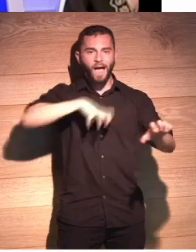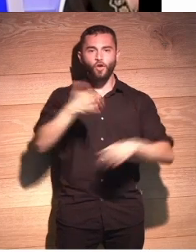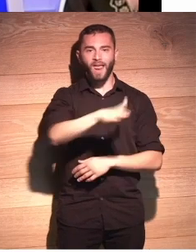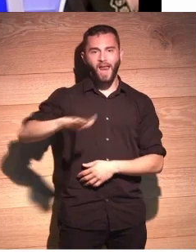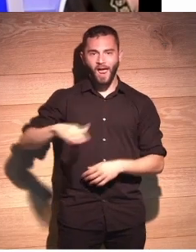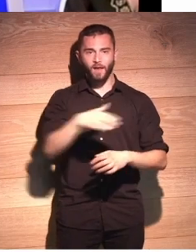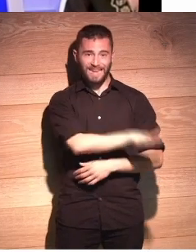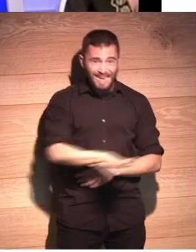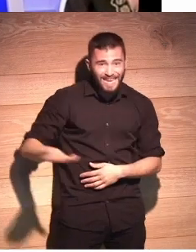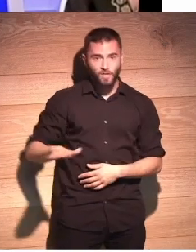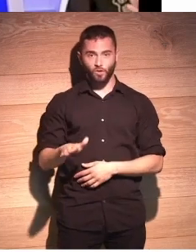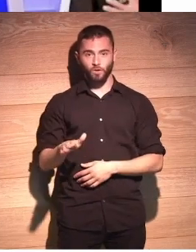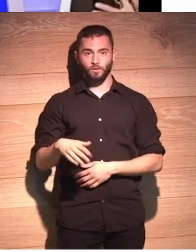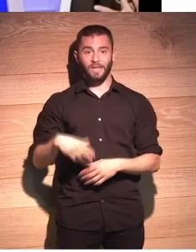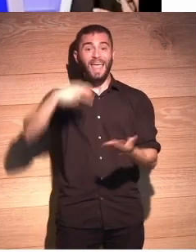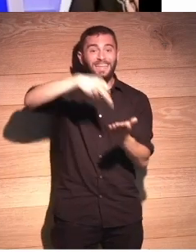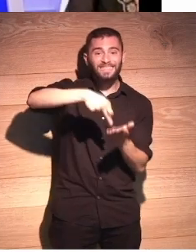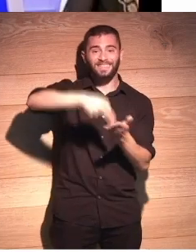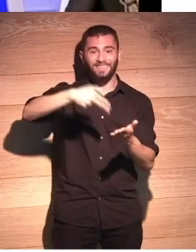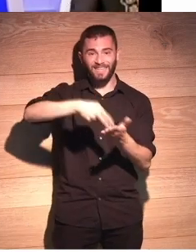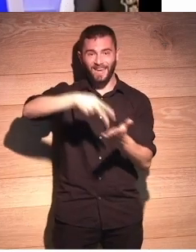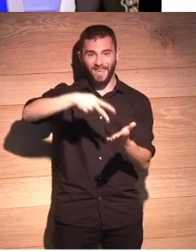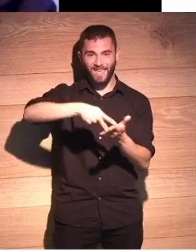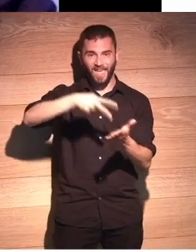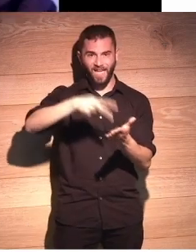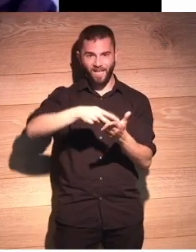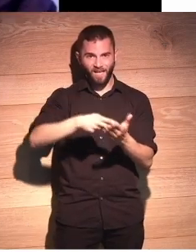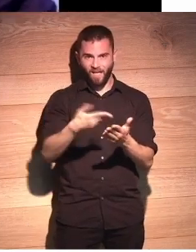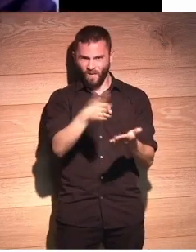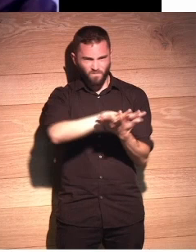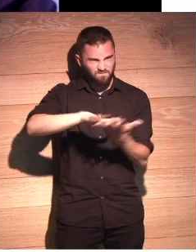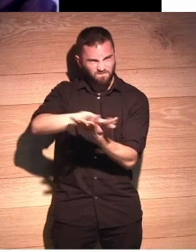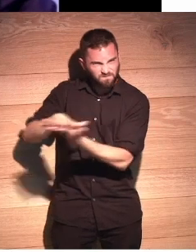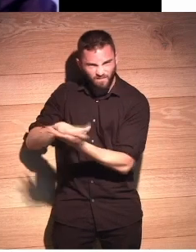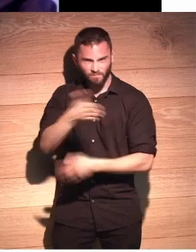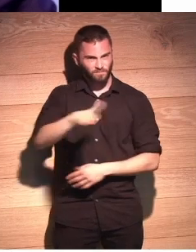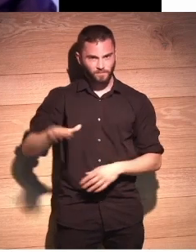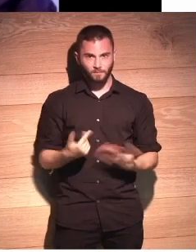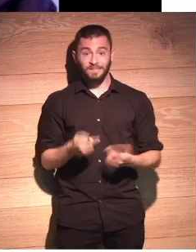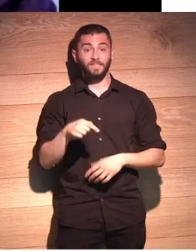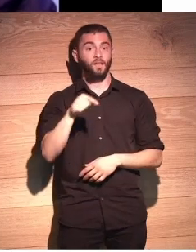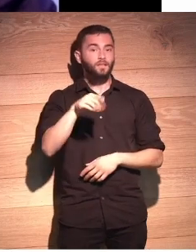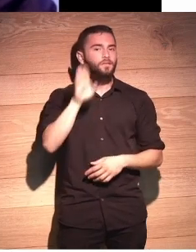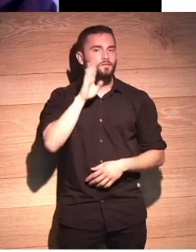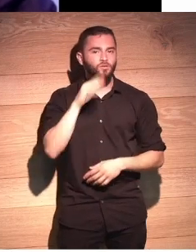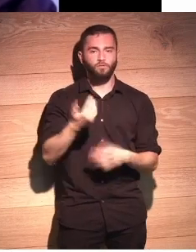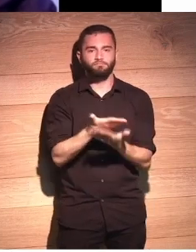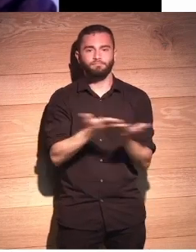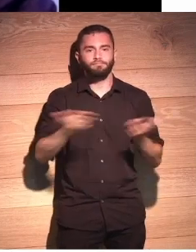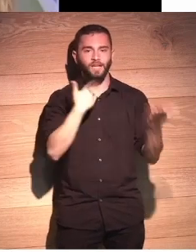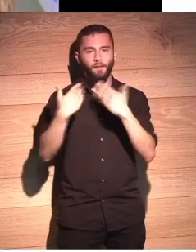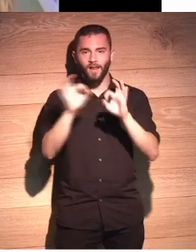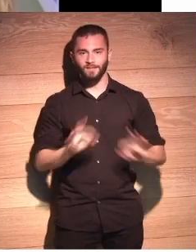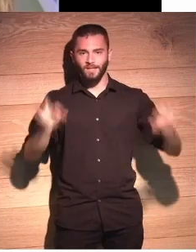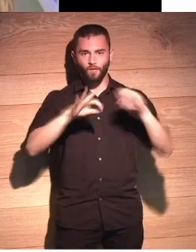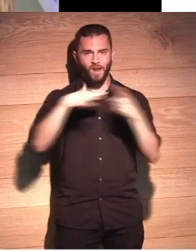concretamente en Siria, donde hay una carnicería. De eso nadie habla, es una situación